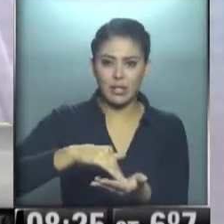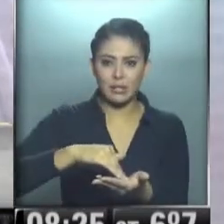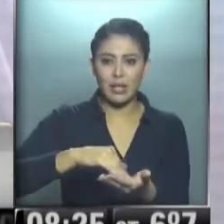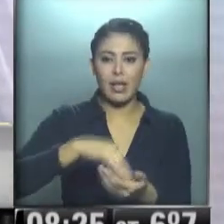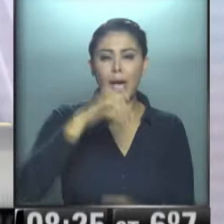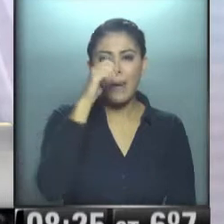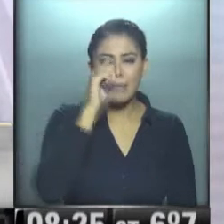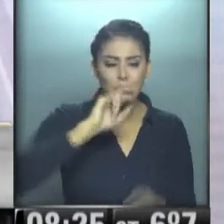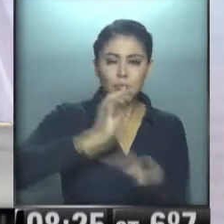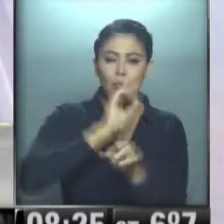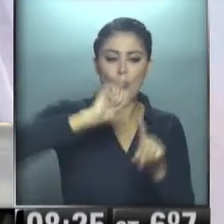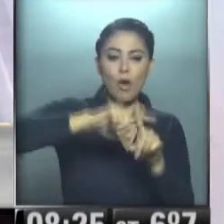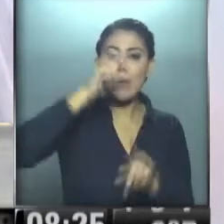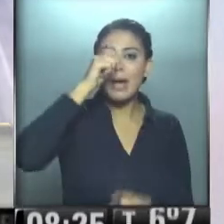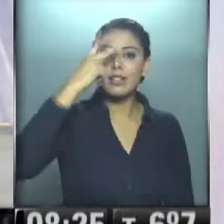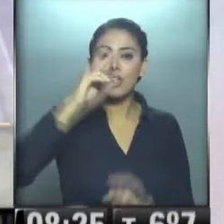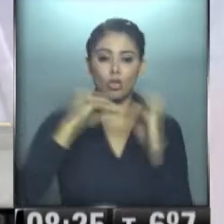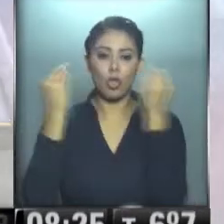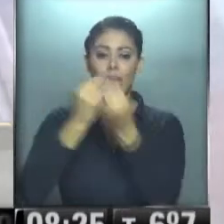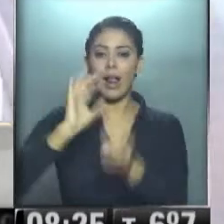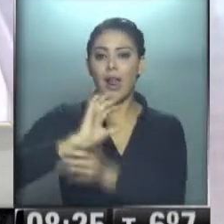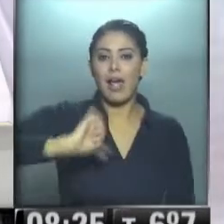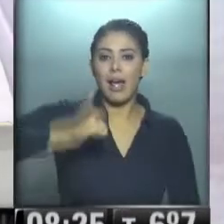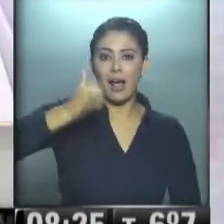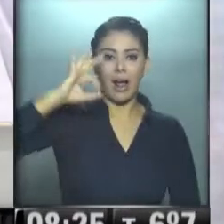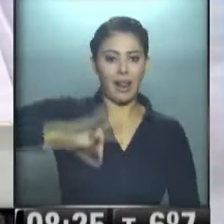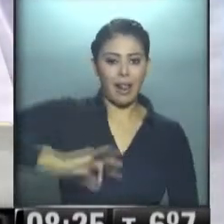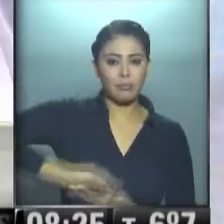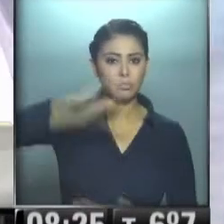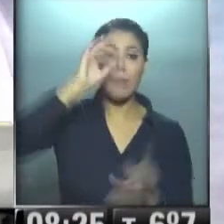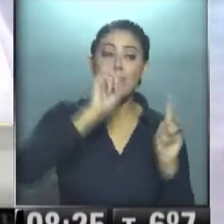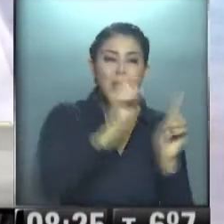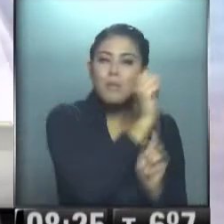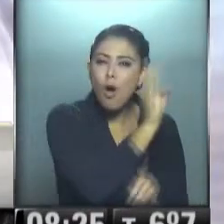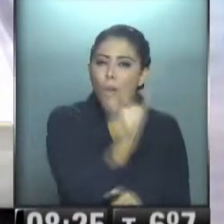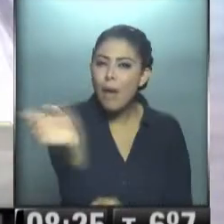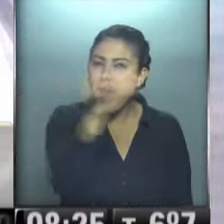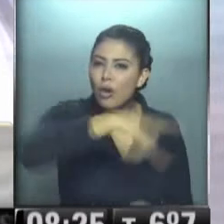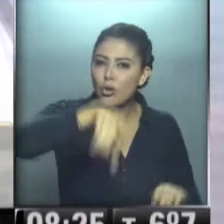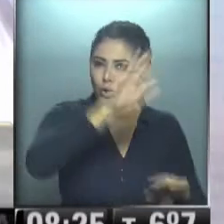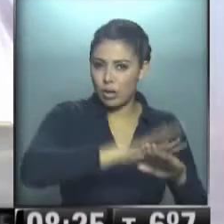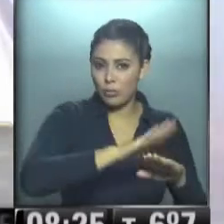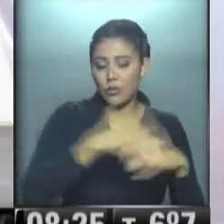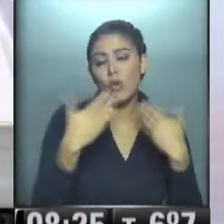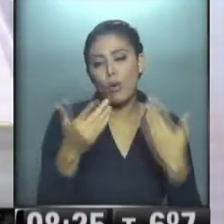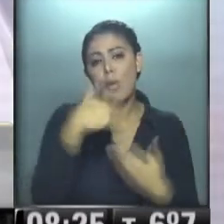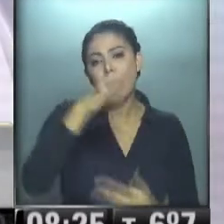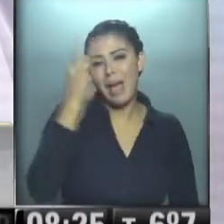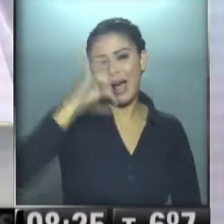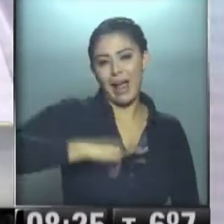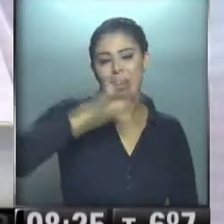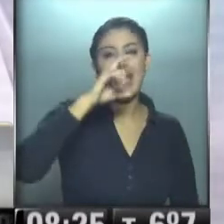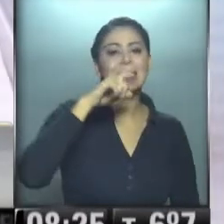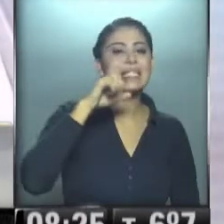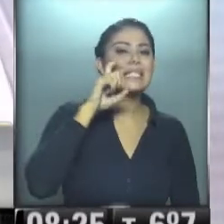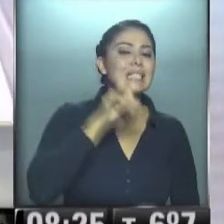22 multiplicó la ganancia el sistema bancario de los cuales estos bancos que están involucrados son obviamente los que más ganaron sitio van a